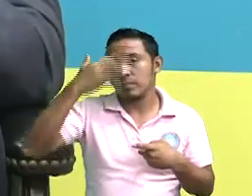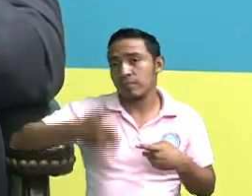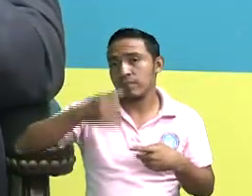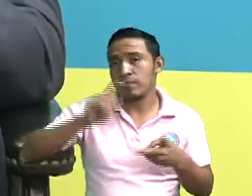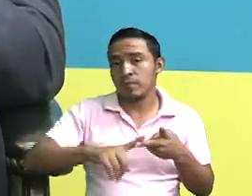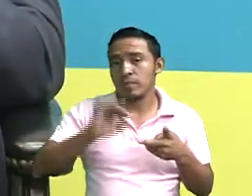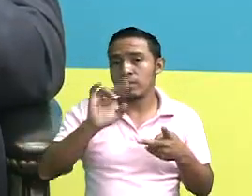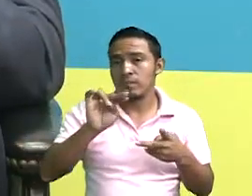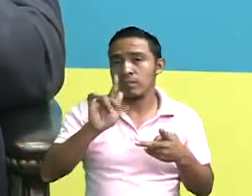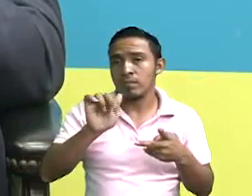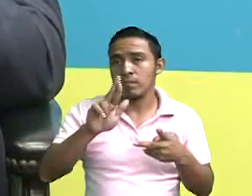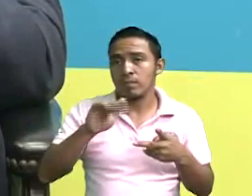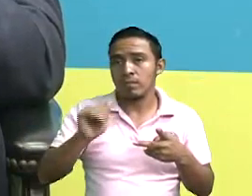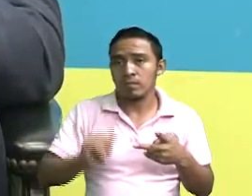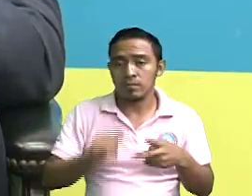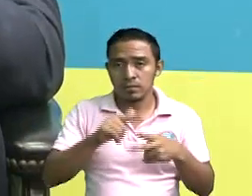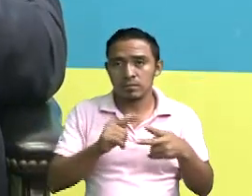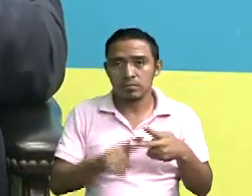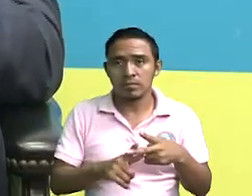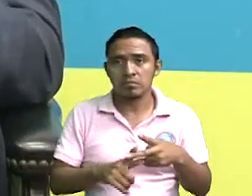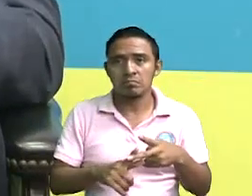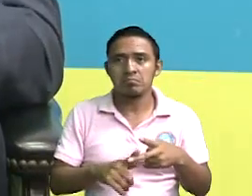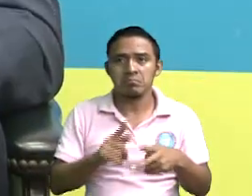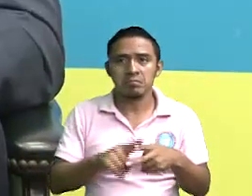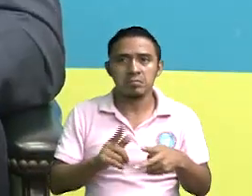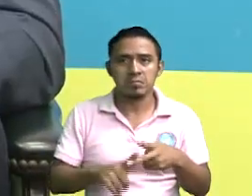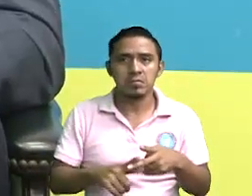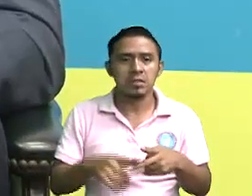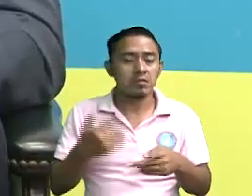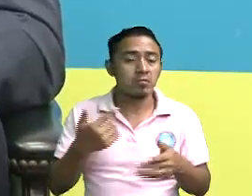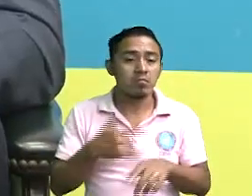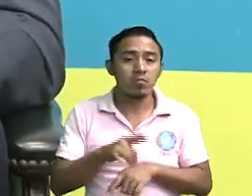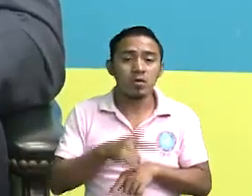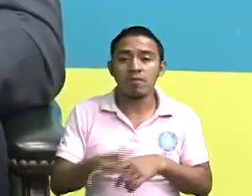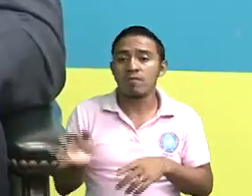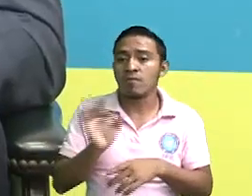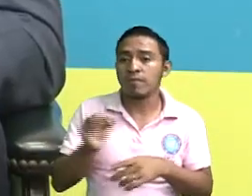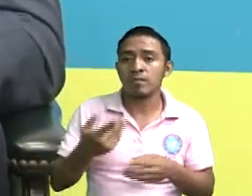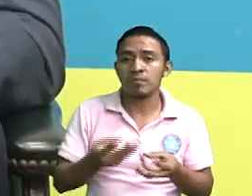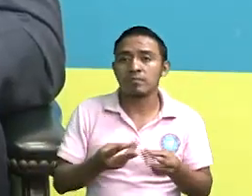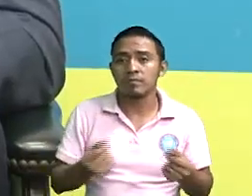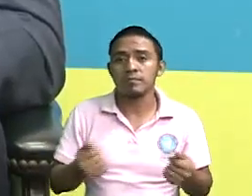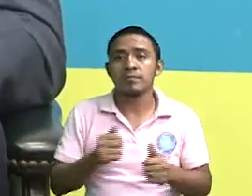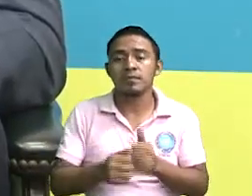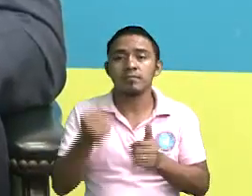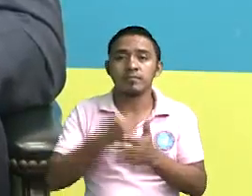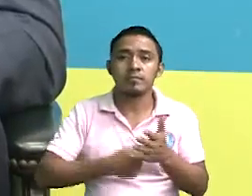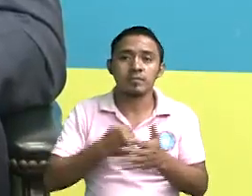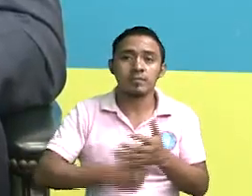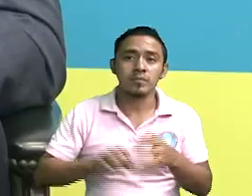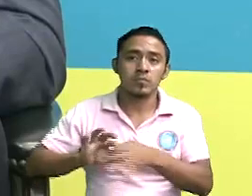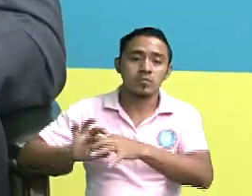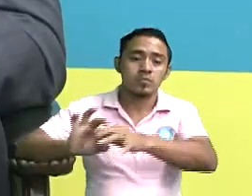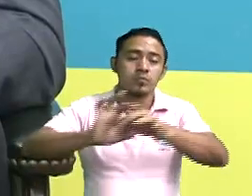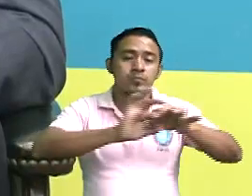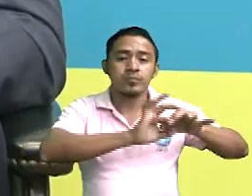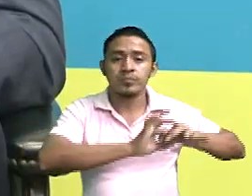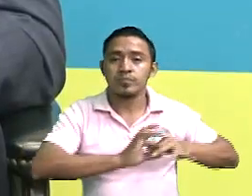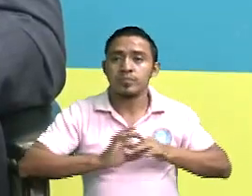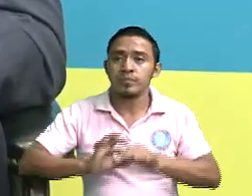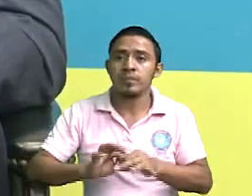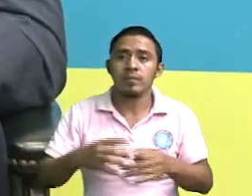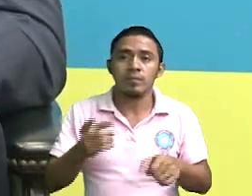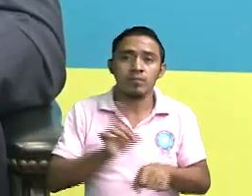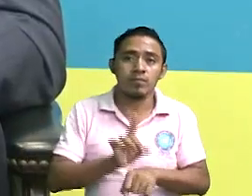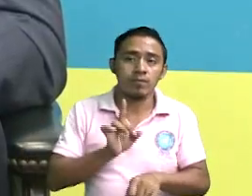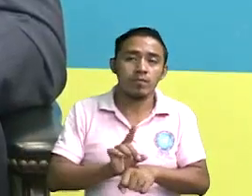al internista le tocará identificar y muchas veces resolver el problema. Y eso es un esfuerzo que hacemos en conjunto para que